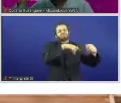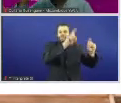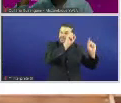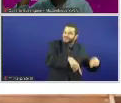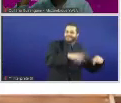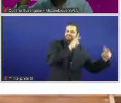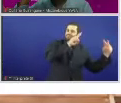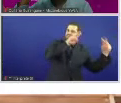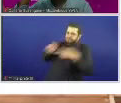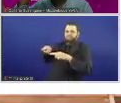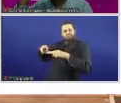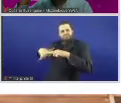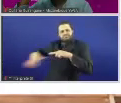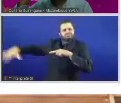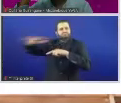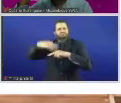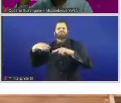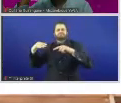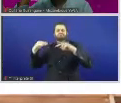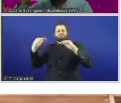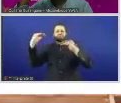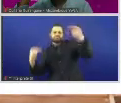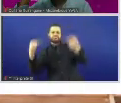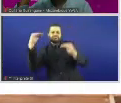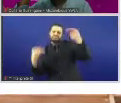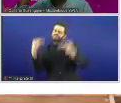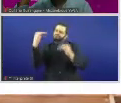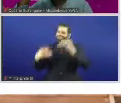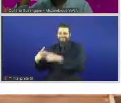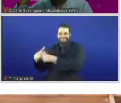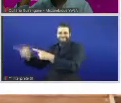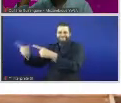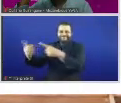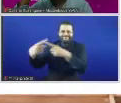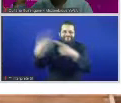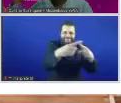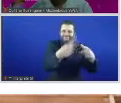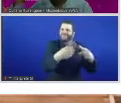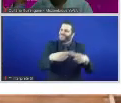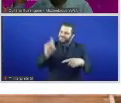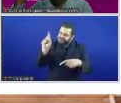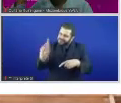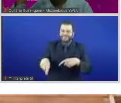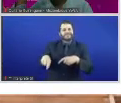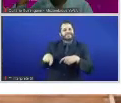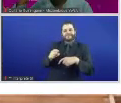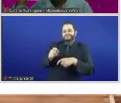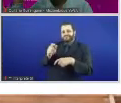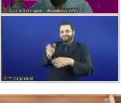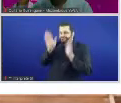nuestros niveles, en todas nuestras formas, demandas y necesidades, y que esta agenda refleje